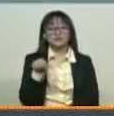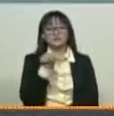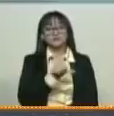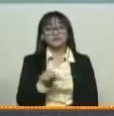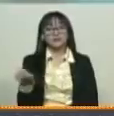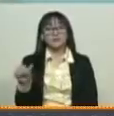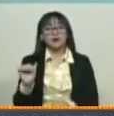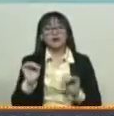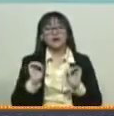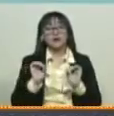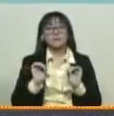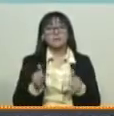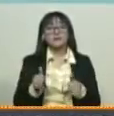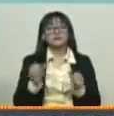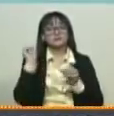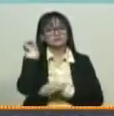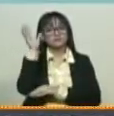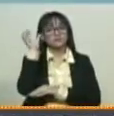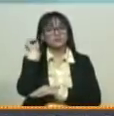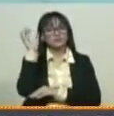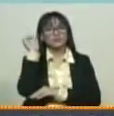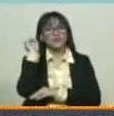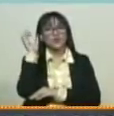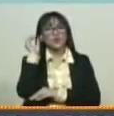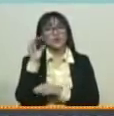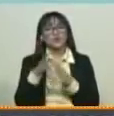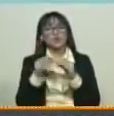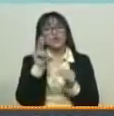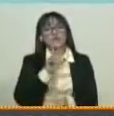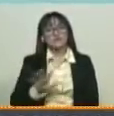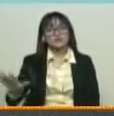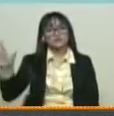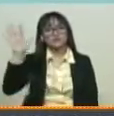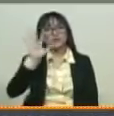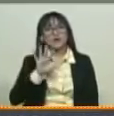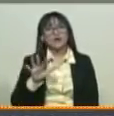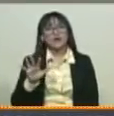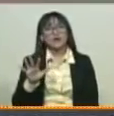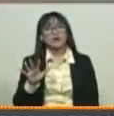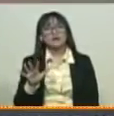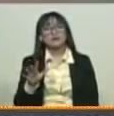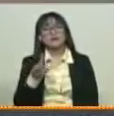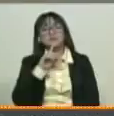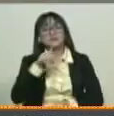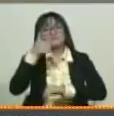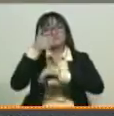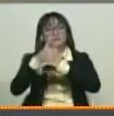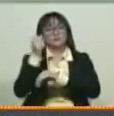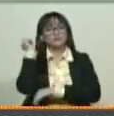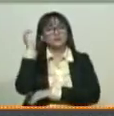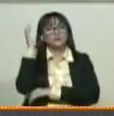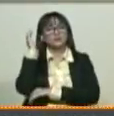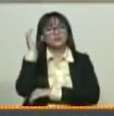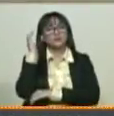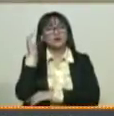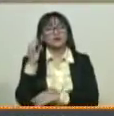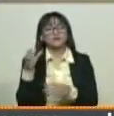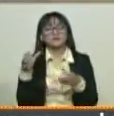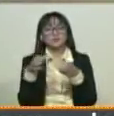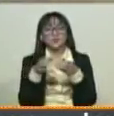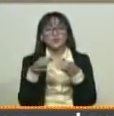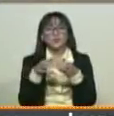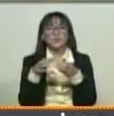se inicia foros itinerantes por todo el país, bueno, presidido, dirigido por la red de